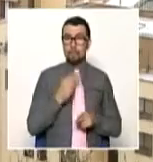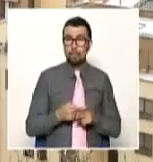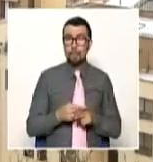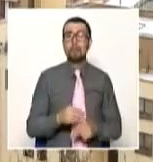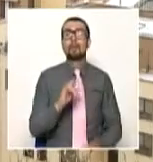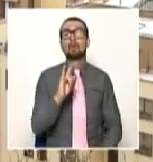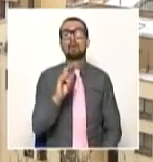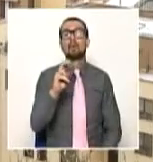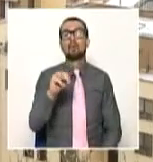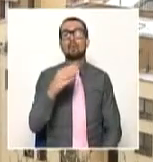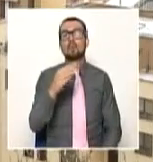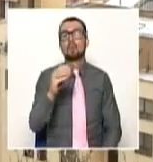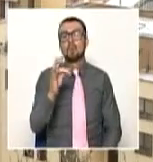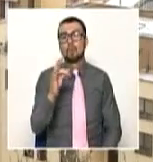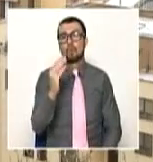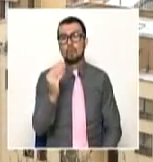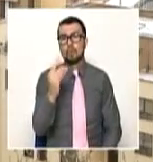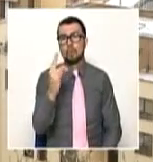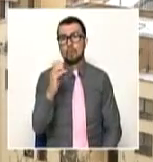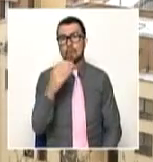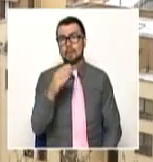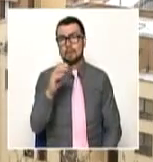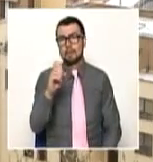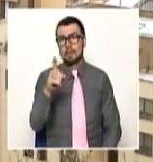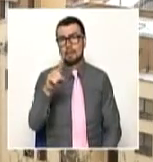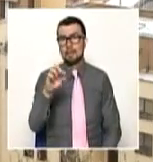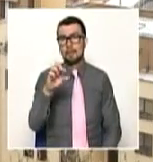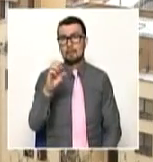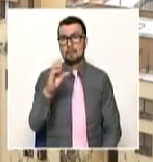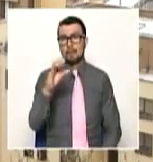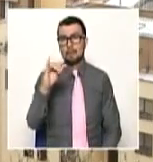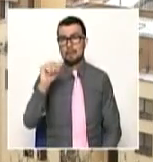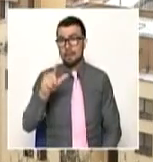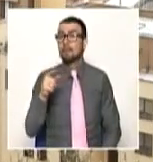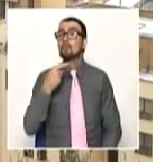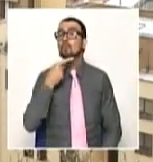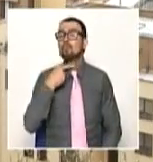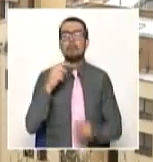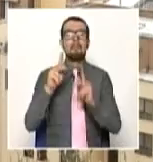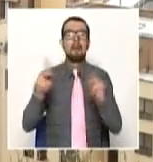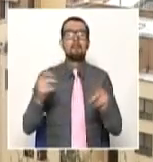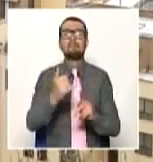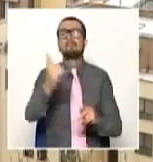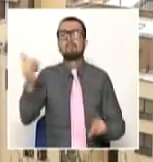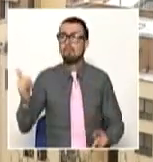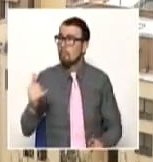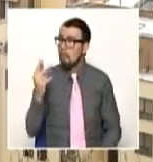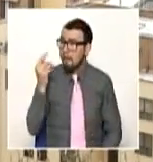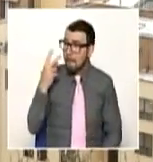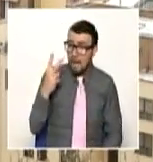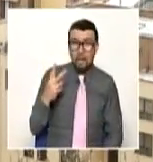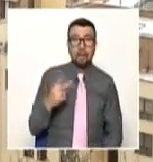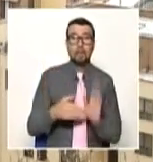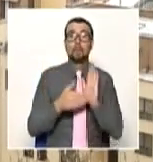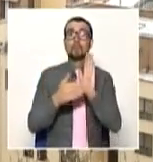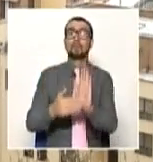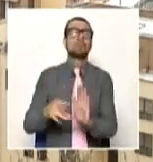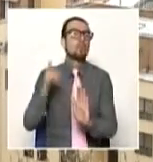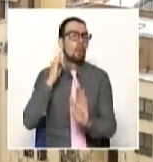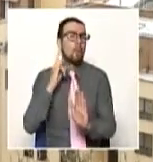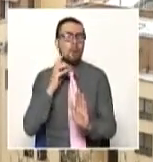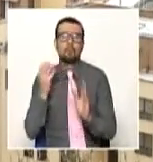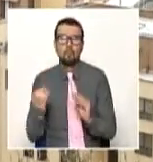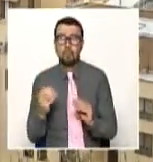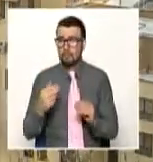Especial, con el cual pues hemos llegado más a la gente, a la gente le ha gustado más, está sonando fuertemente en Pereira, y entonces a este sencillo es al